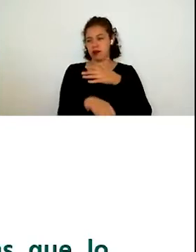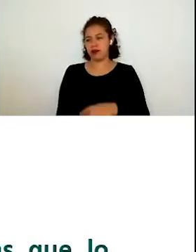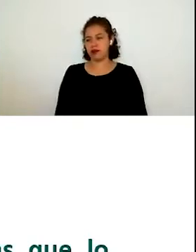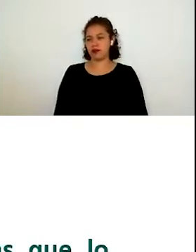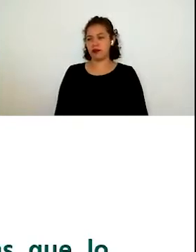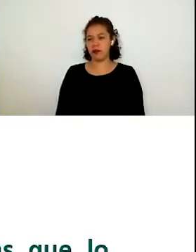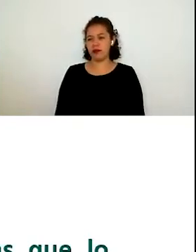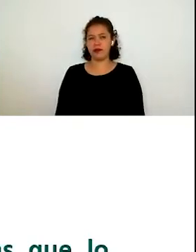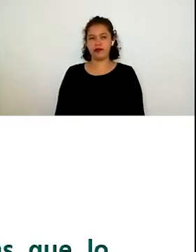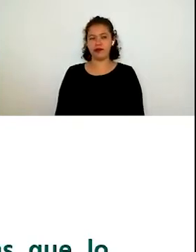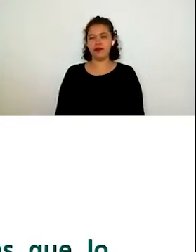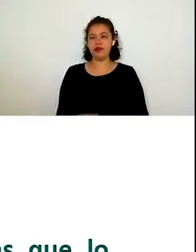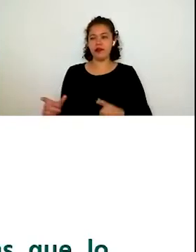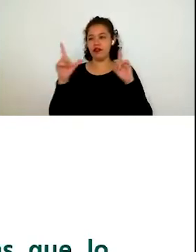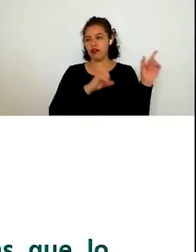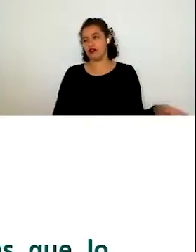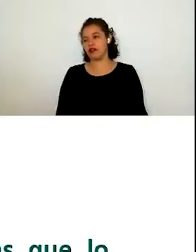¿Podrías pasar otra lámina, por favor?